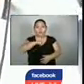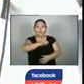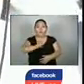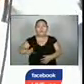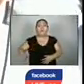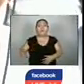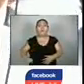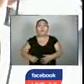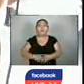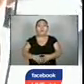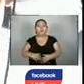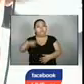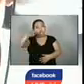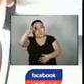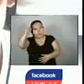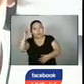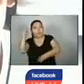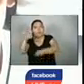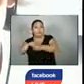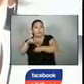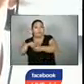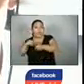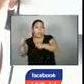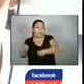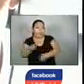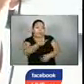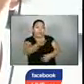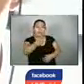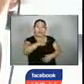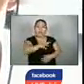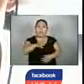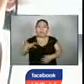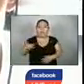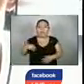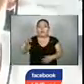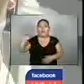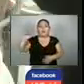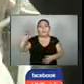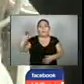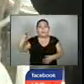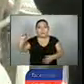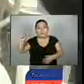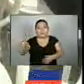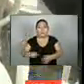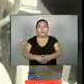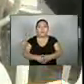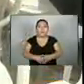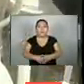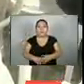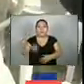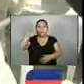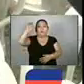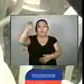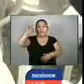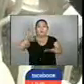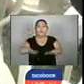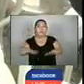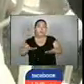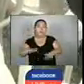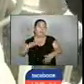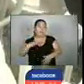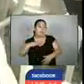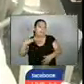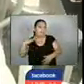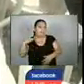eso vamos a generar más ingresos para poder mandar a nuestra familia por medio de las remesas, ¿verdad? Sí, gracias a Dios fui uno de los seleccionados